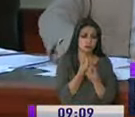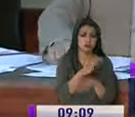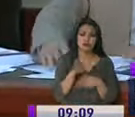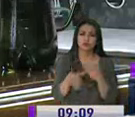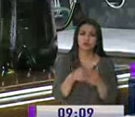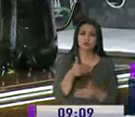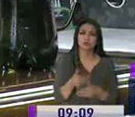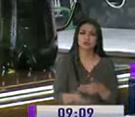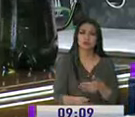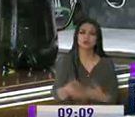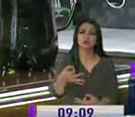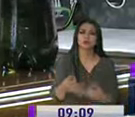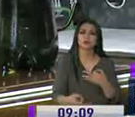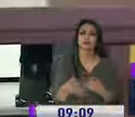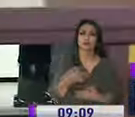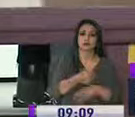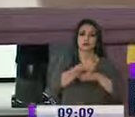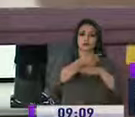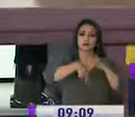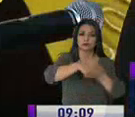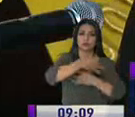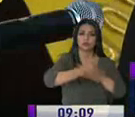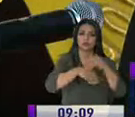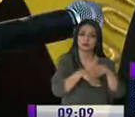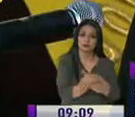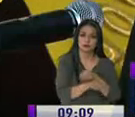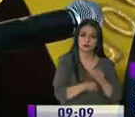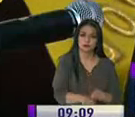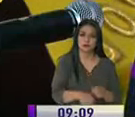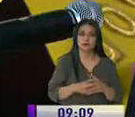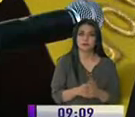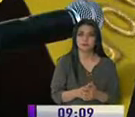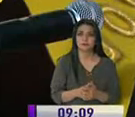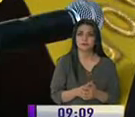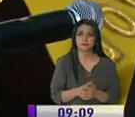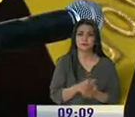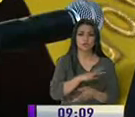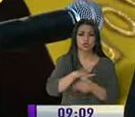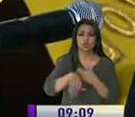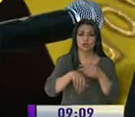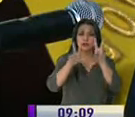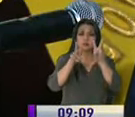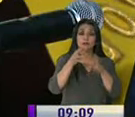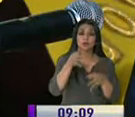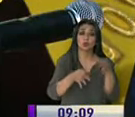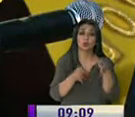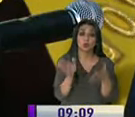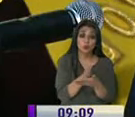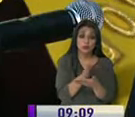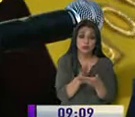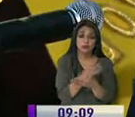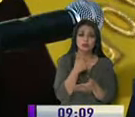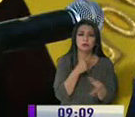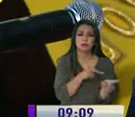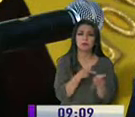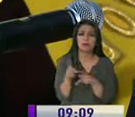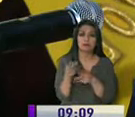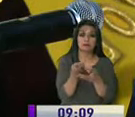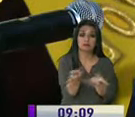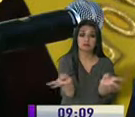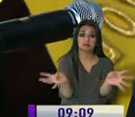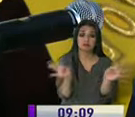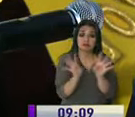los procesos que reposan en la Corte Nacional de Justicia. En cuanto al resorteo de causas, se ha preparado una resolución que la trataremos en